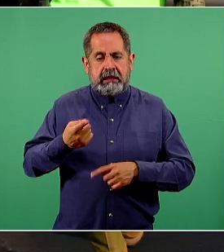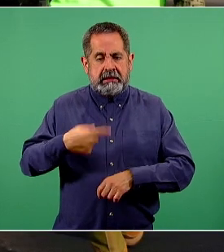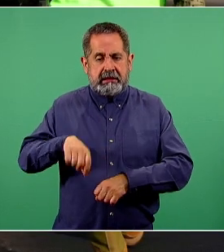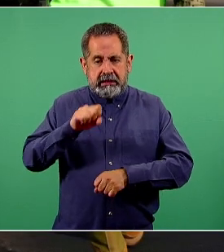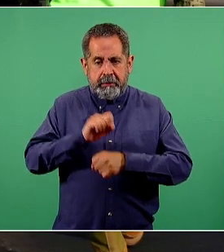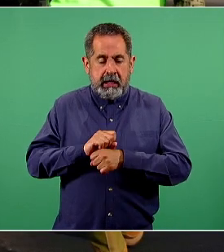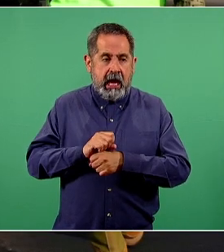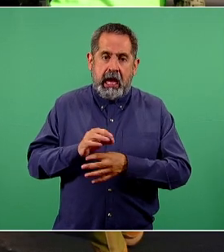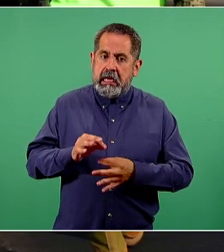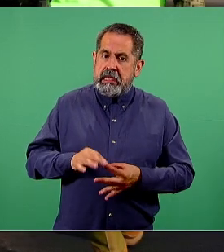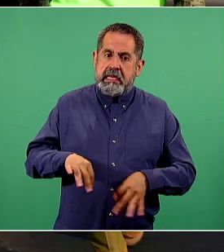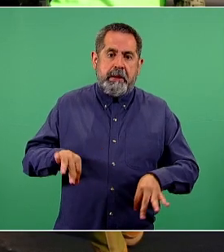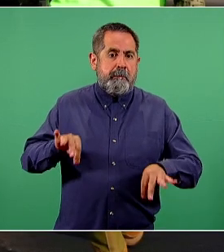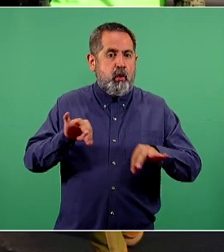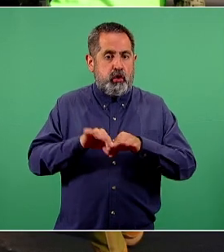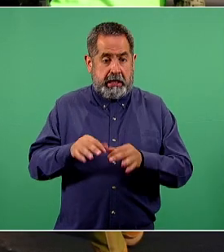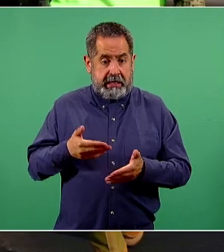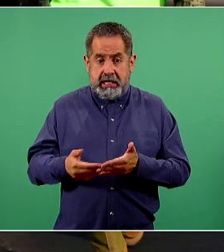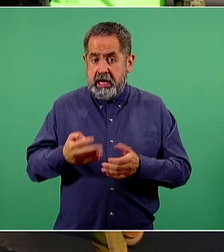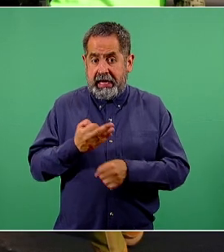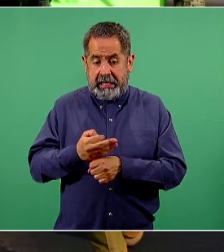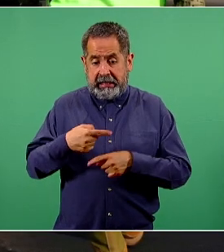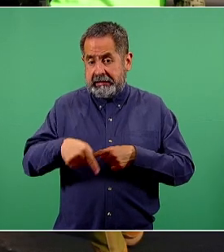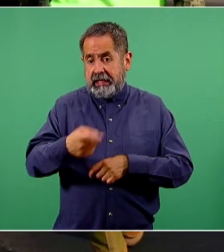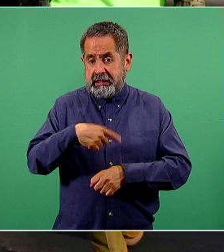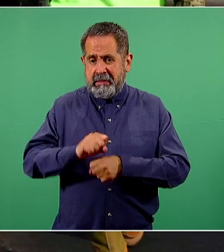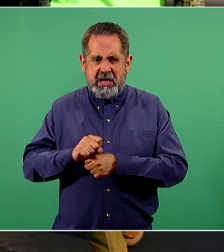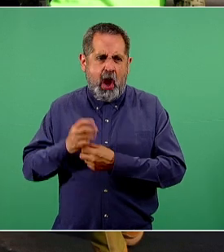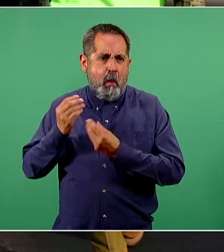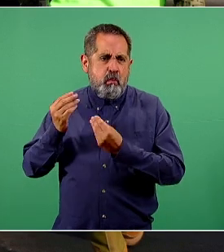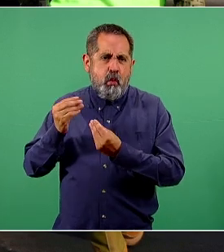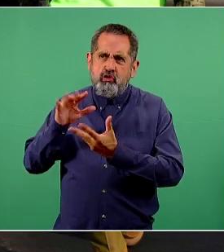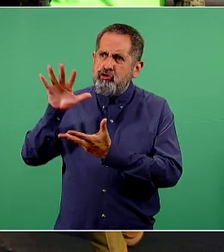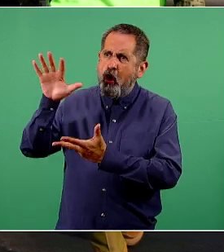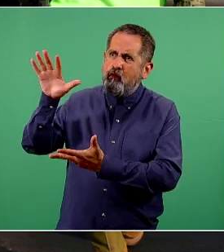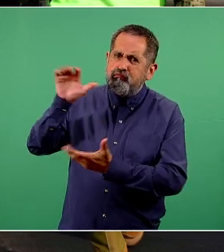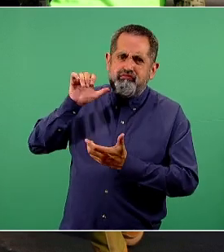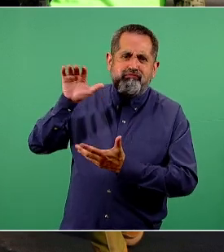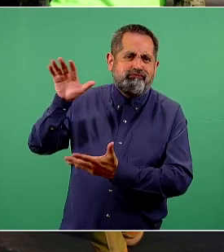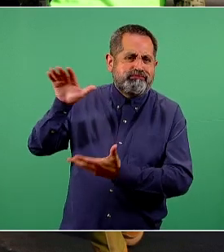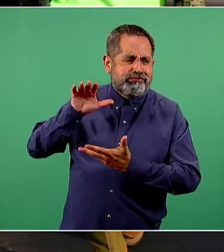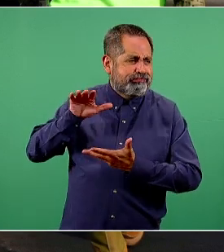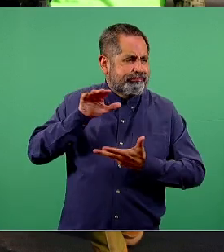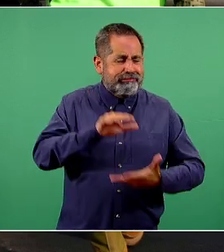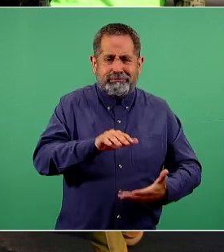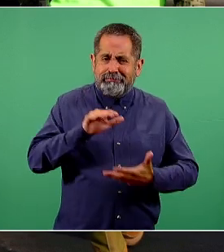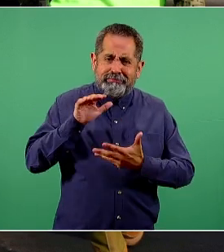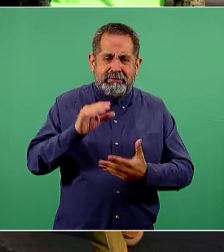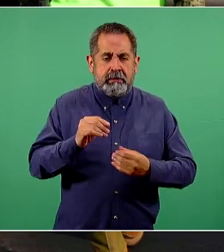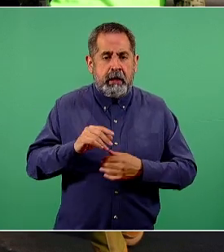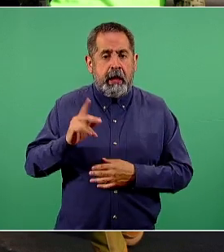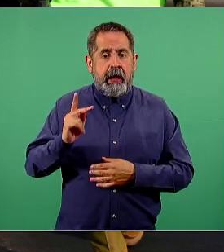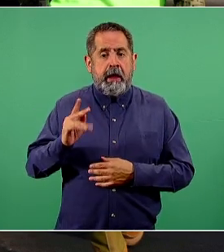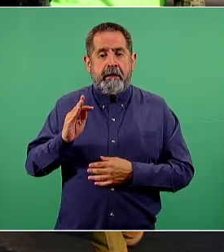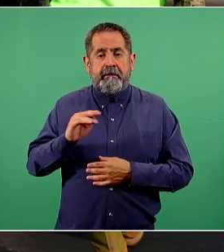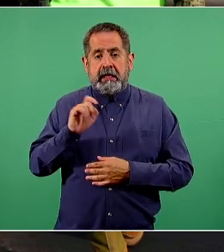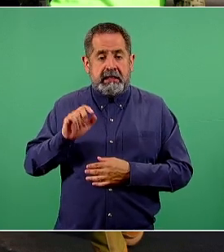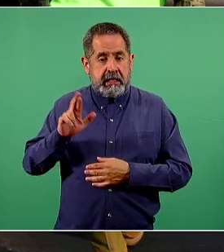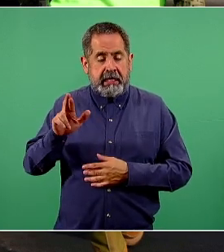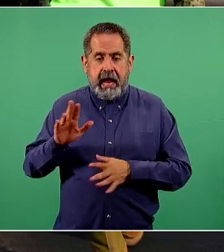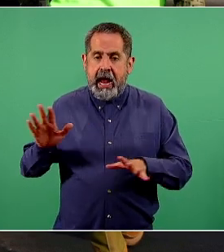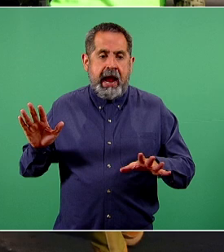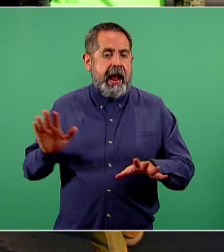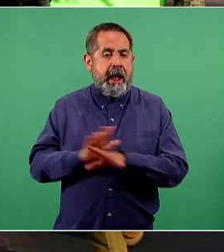de especial interés por la gran cantidad de vacunas que recibimos. Ya lo habíamos explicado, Pfizer ha cambiado